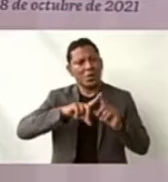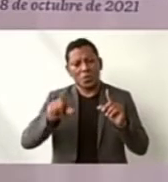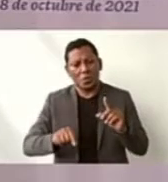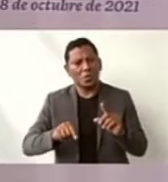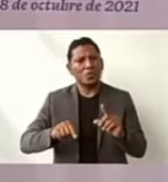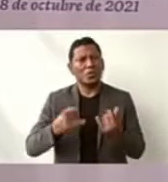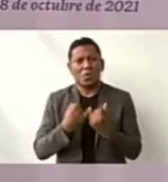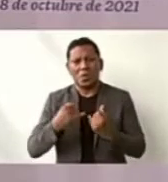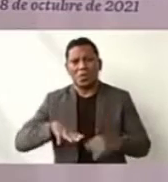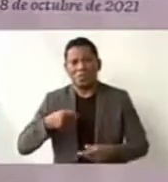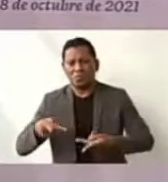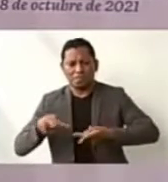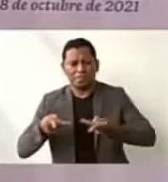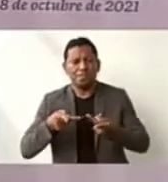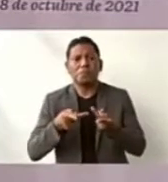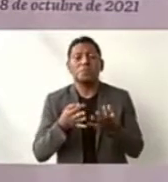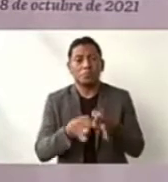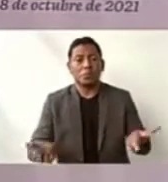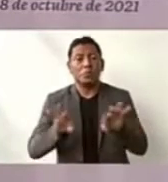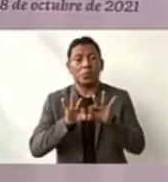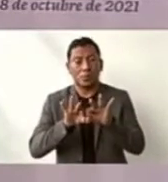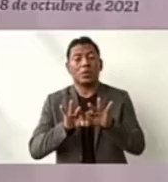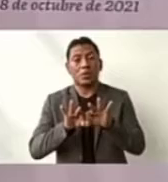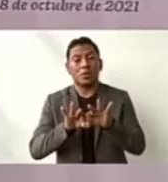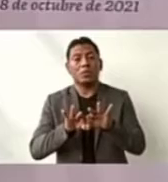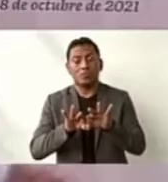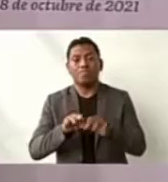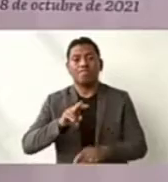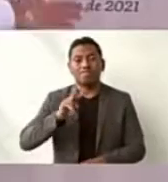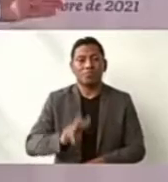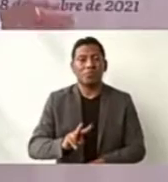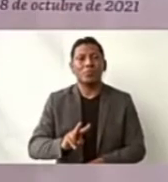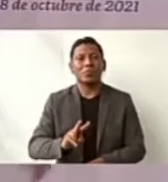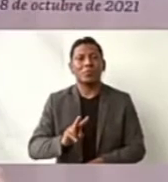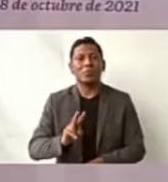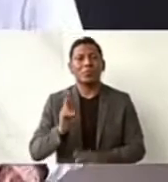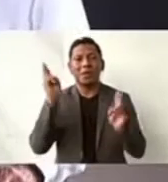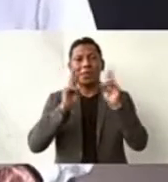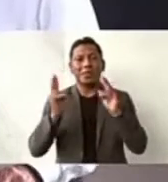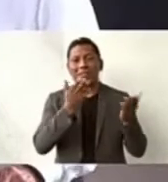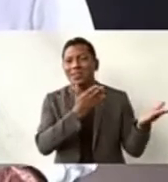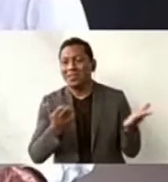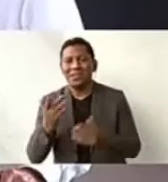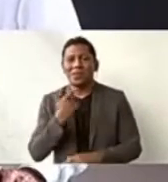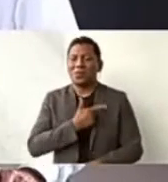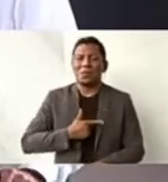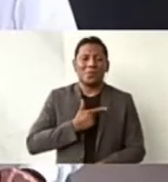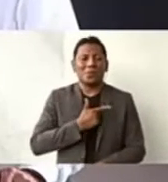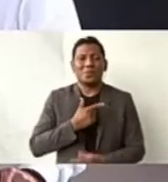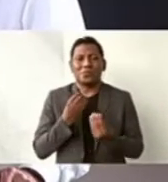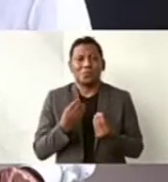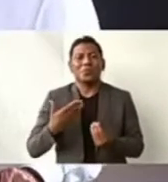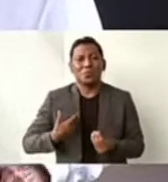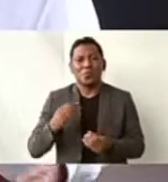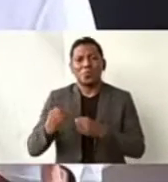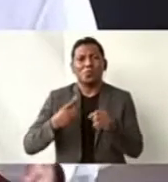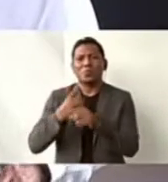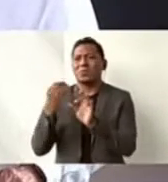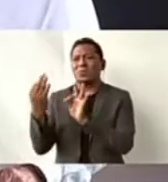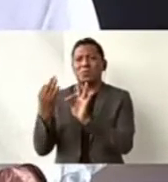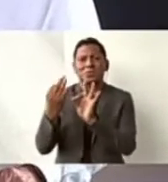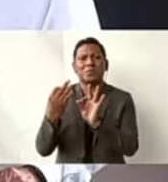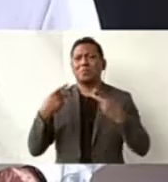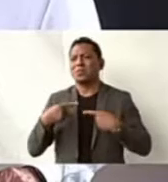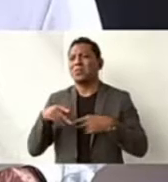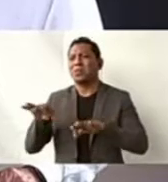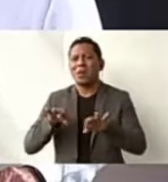abordar estos desafíos es fundamental me encantó la visita aquí tuve la oportunidad de hablar con los campesinos que están trabajando